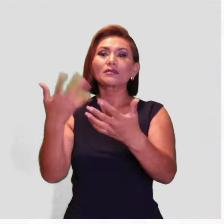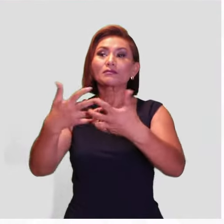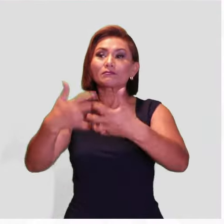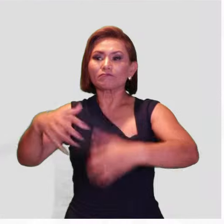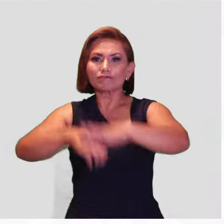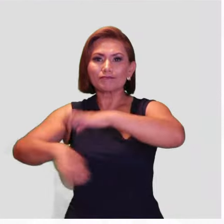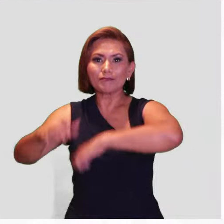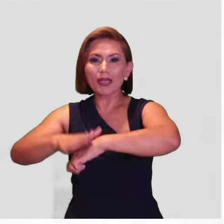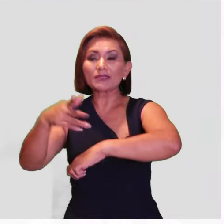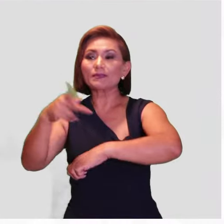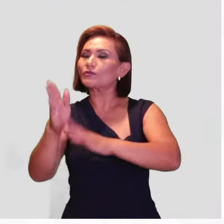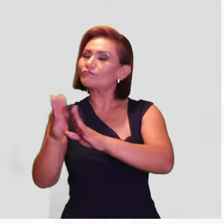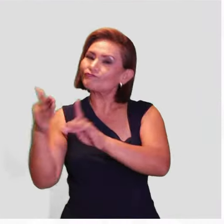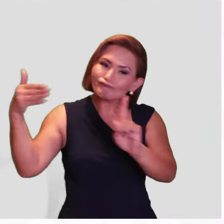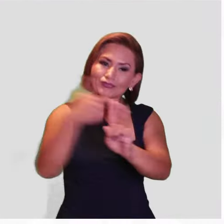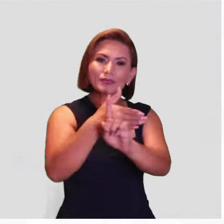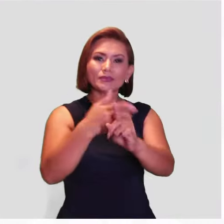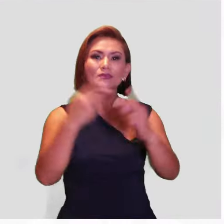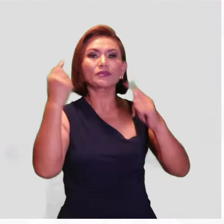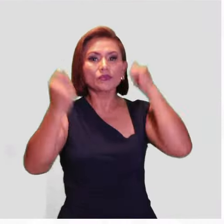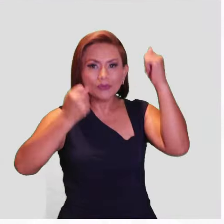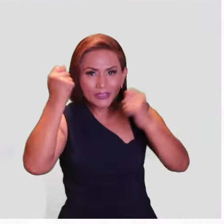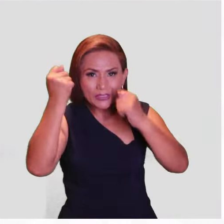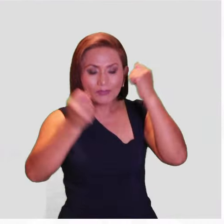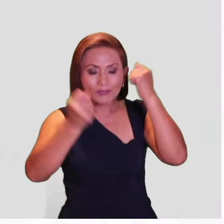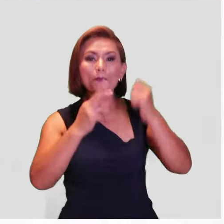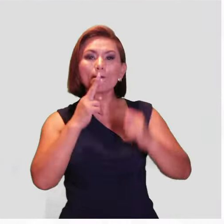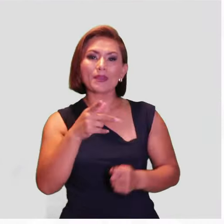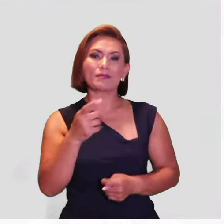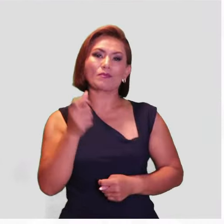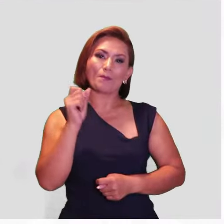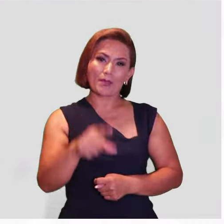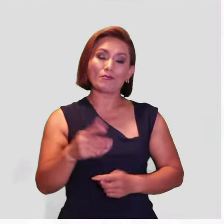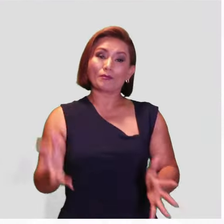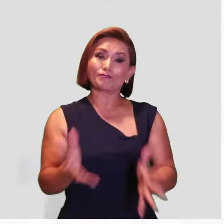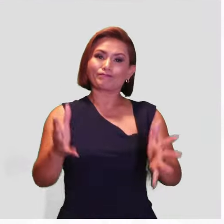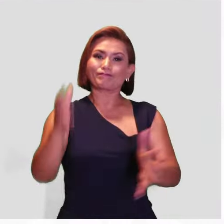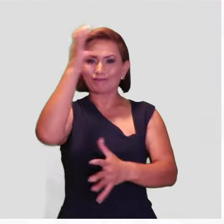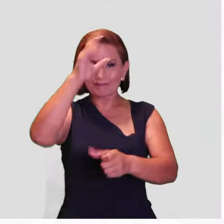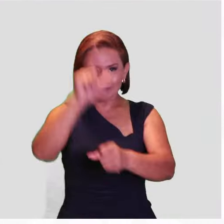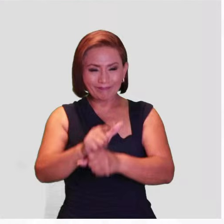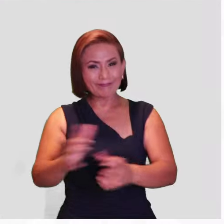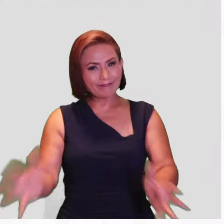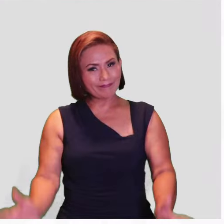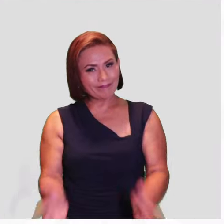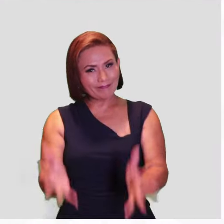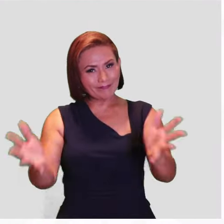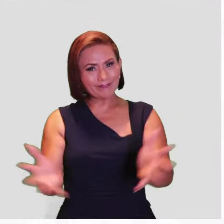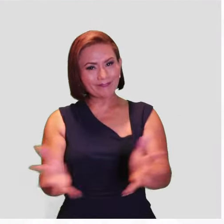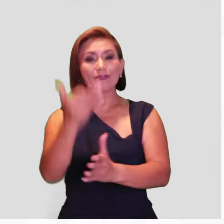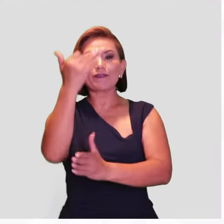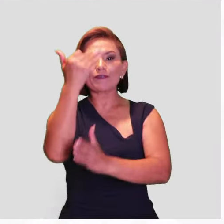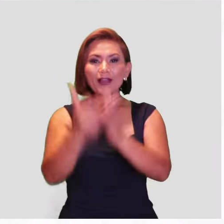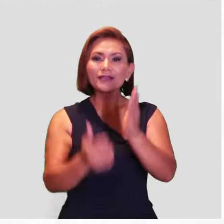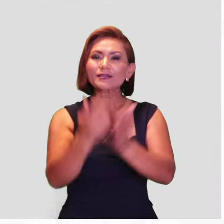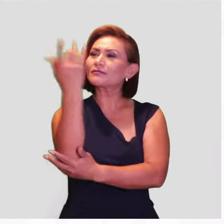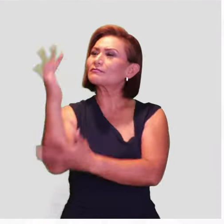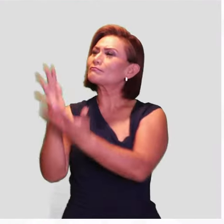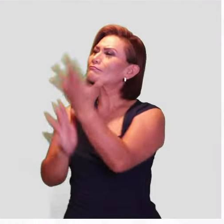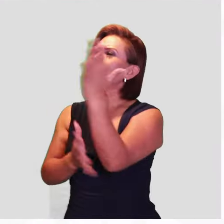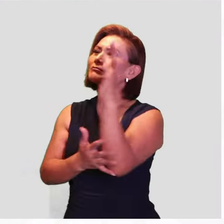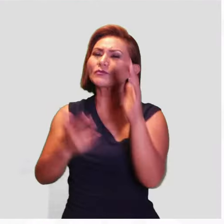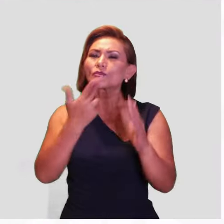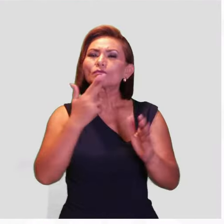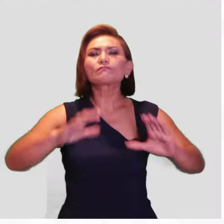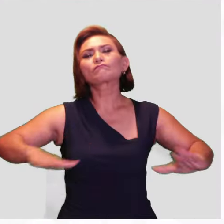sector turístico para que la prioridad sea que la economía se mueva en San Juan del Río. La promoción de la cultura, la falta de una agenda del cuidado del medio ambiente y una